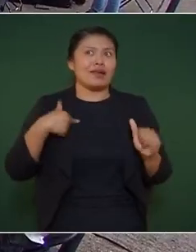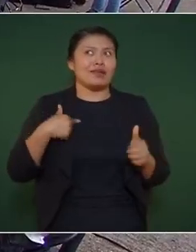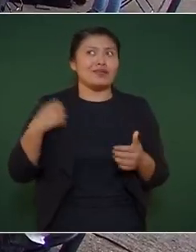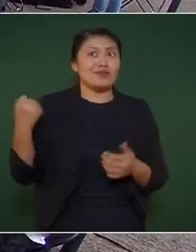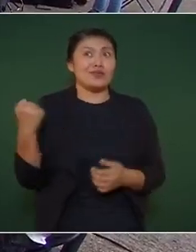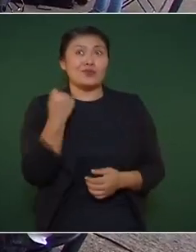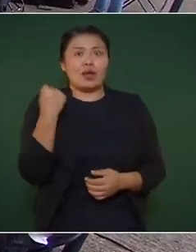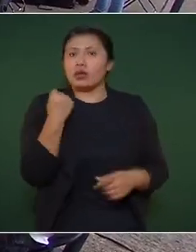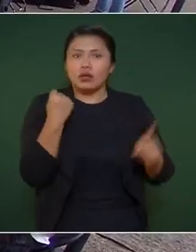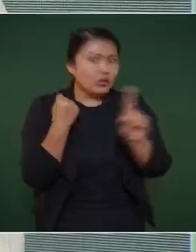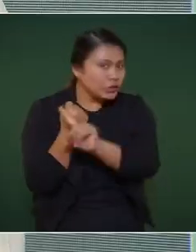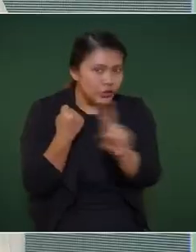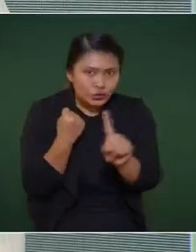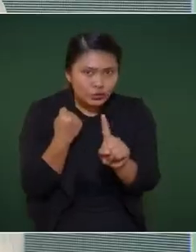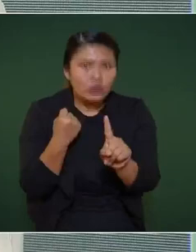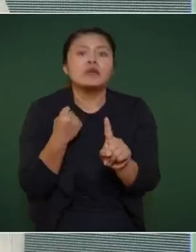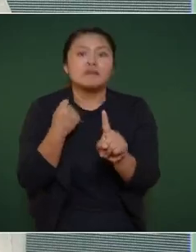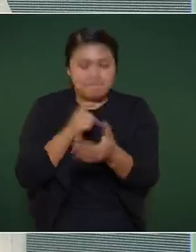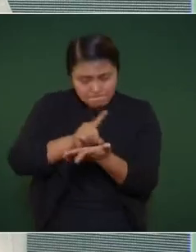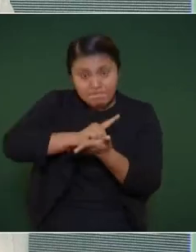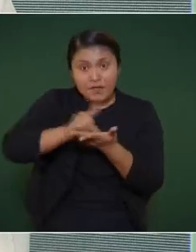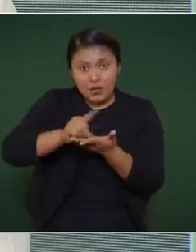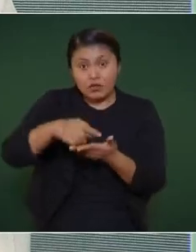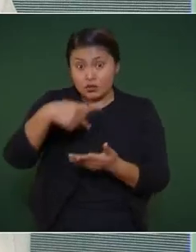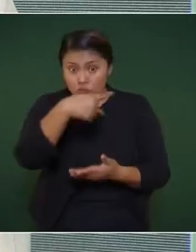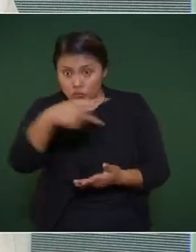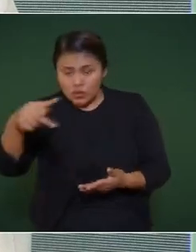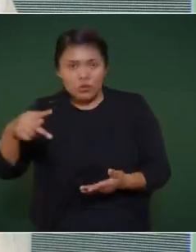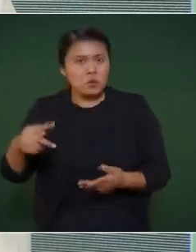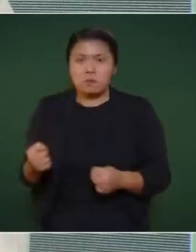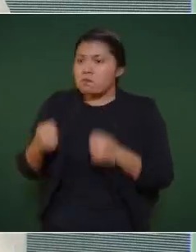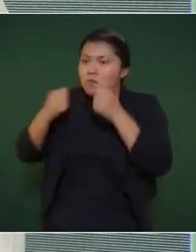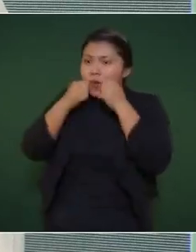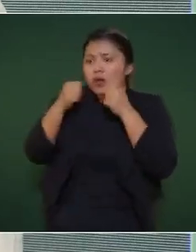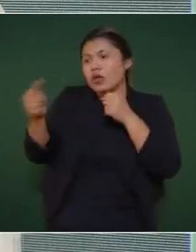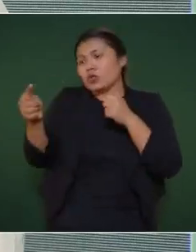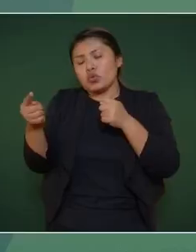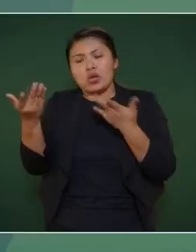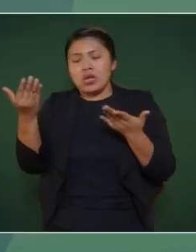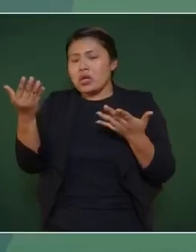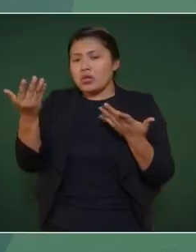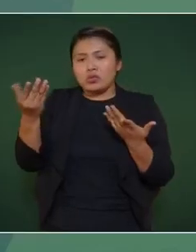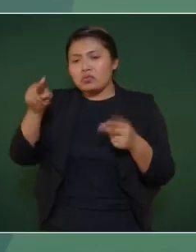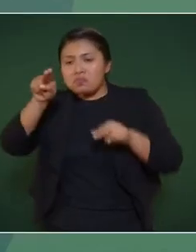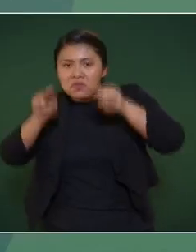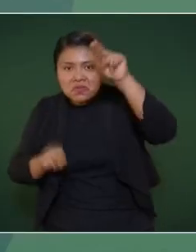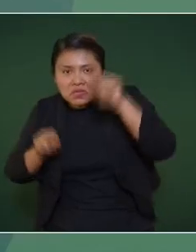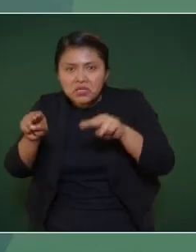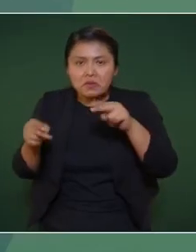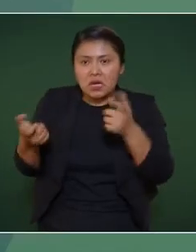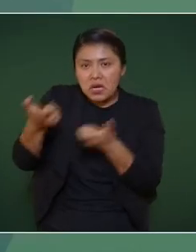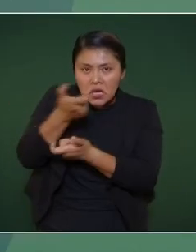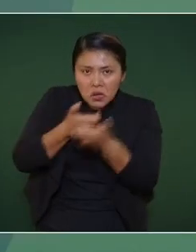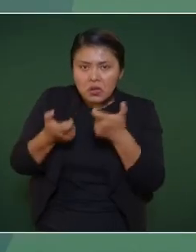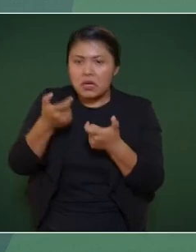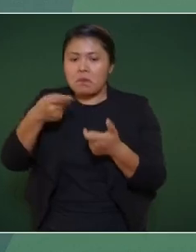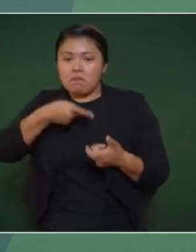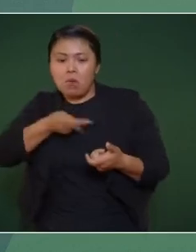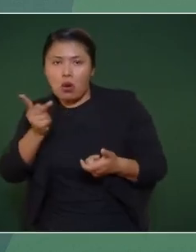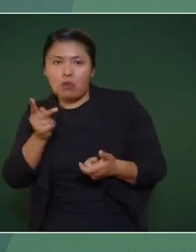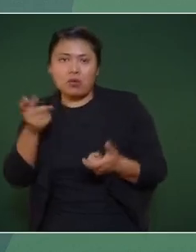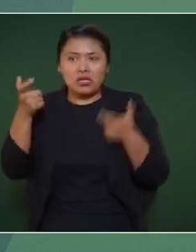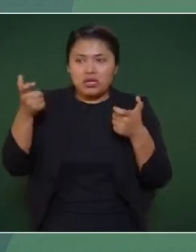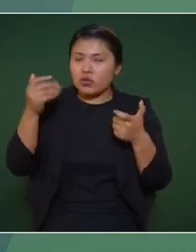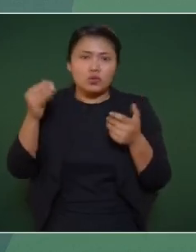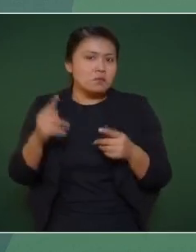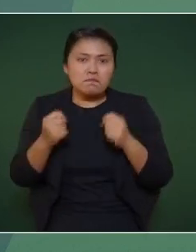se enferme, independientemente de la condición económica, pueda uno ser atendido. ¿Cuál es